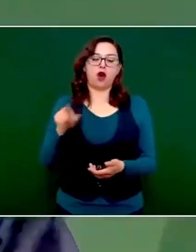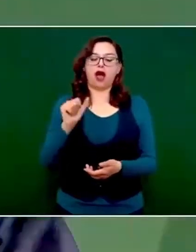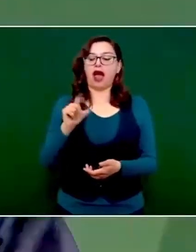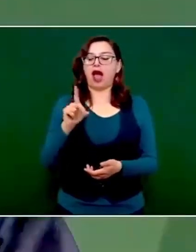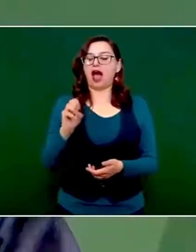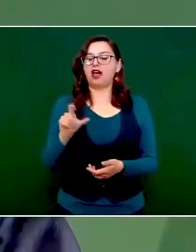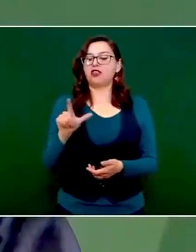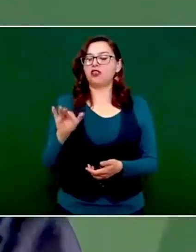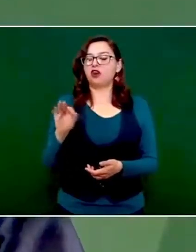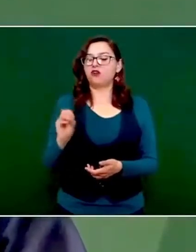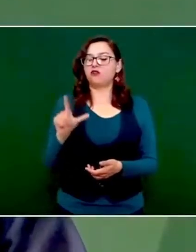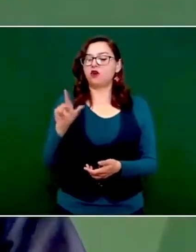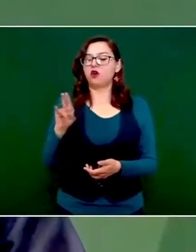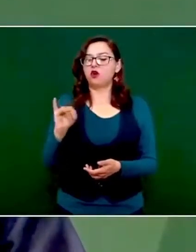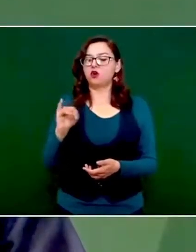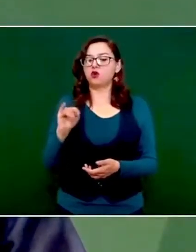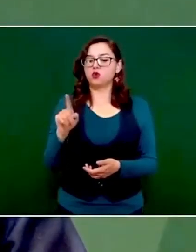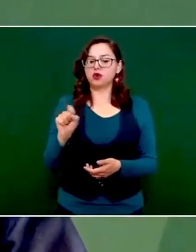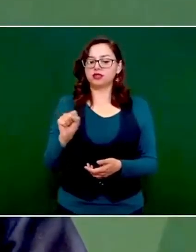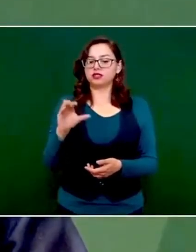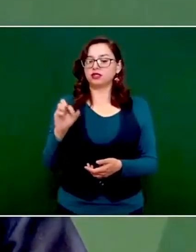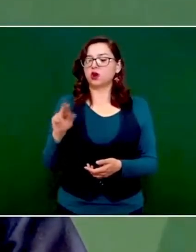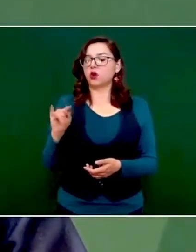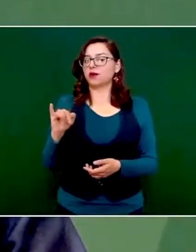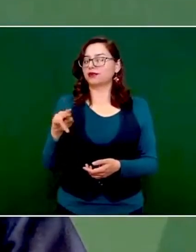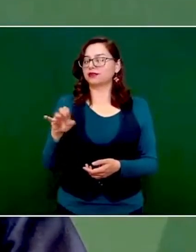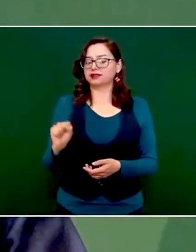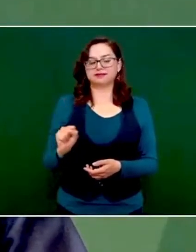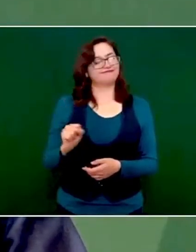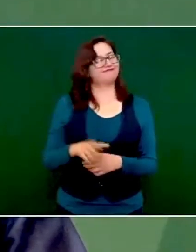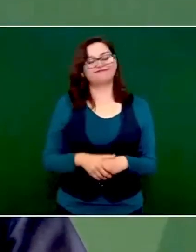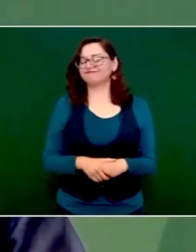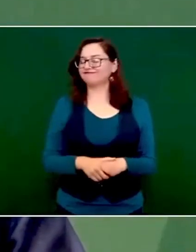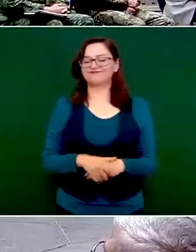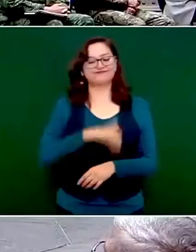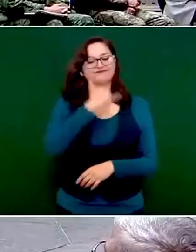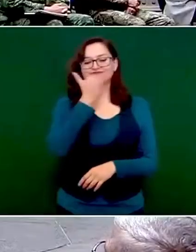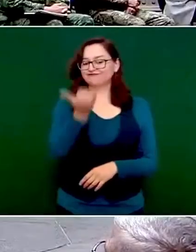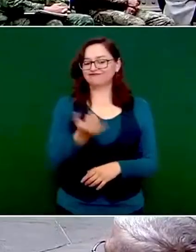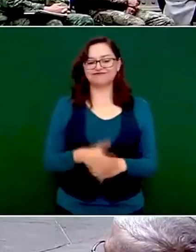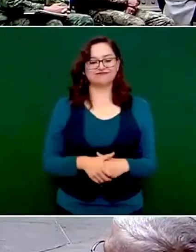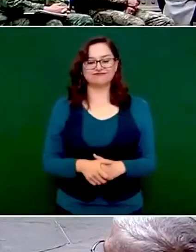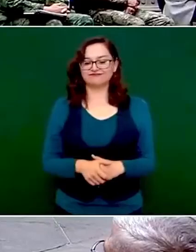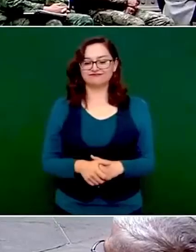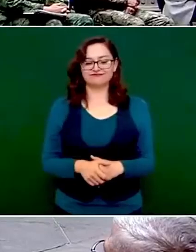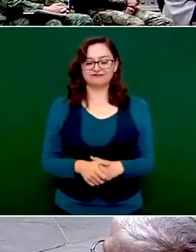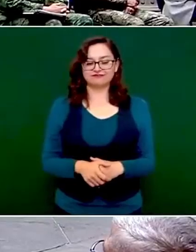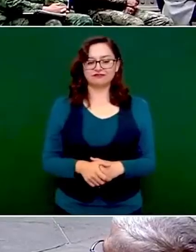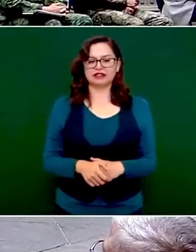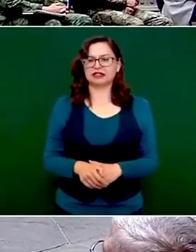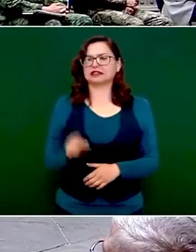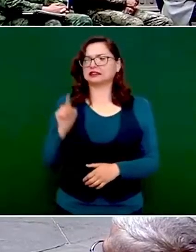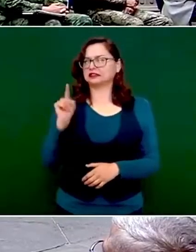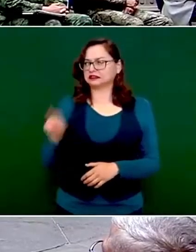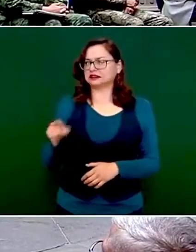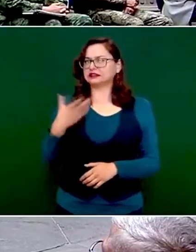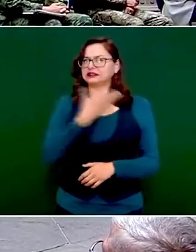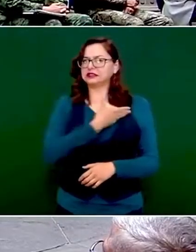Pues no, él entró, creo,